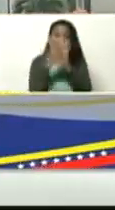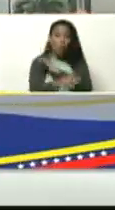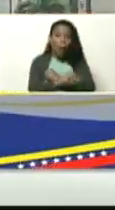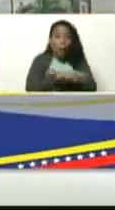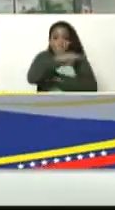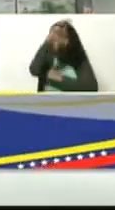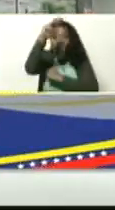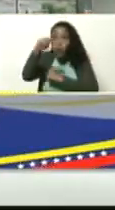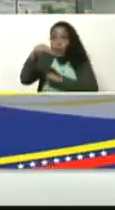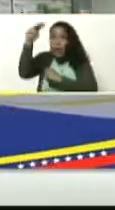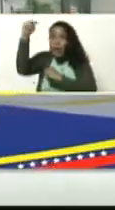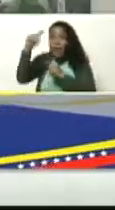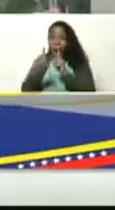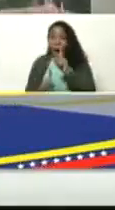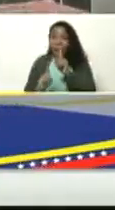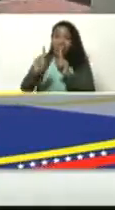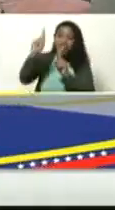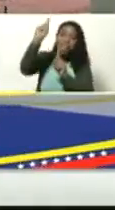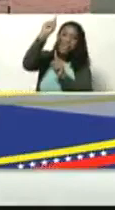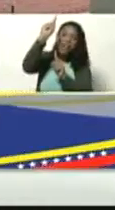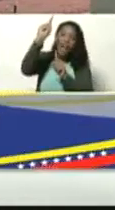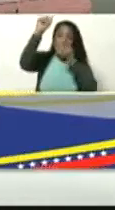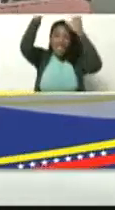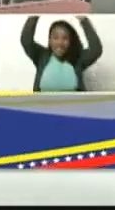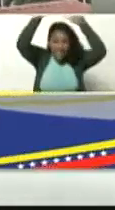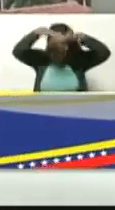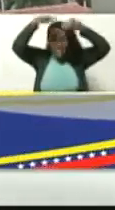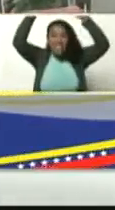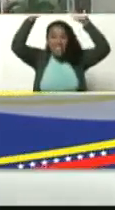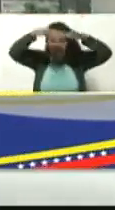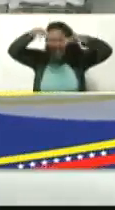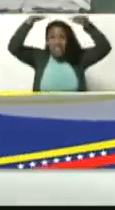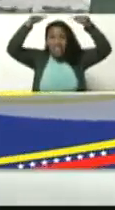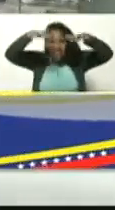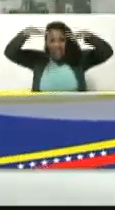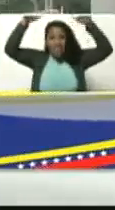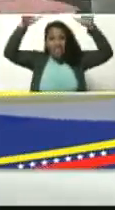montaña y descargó, descargó.